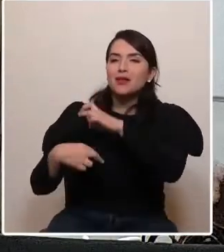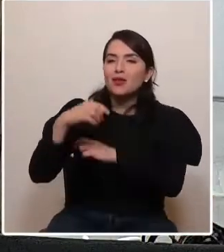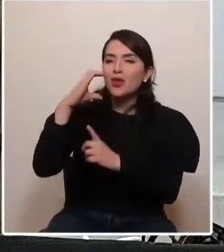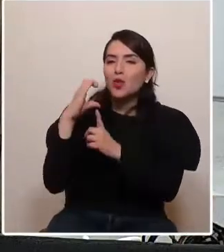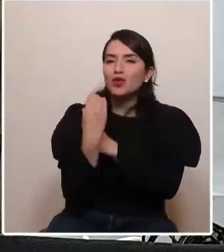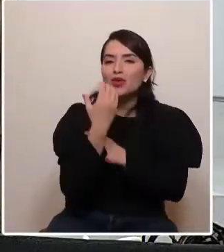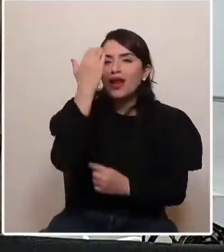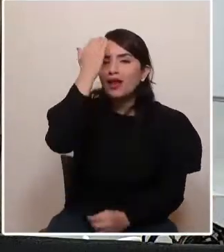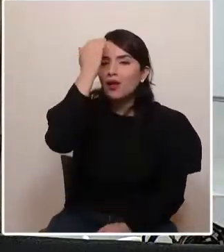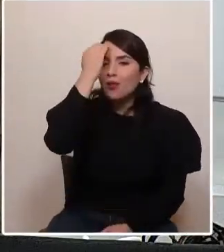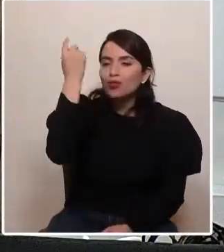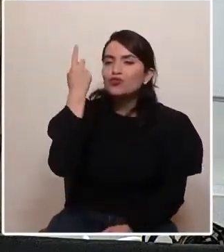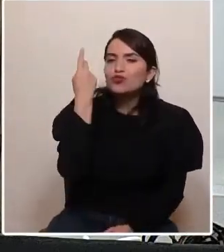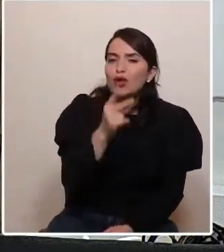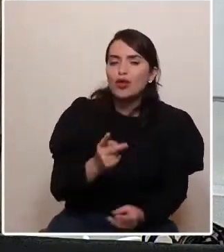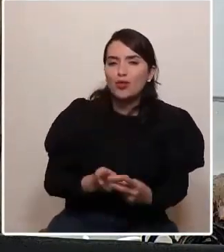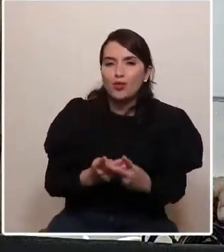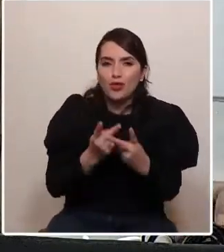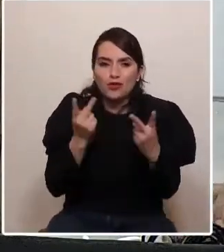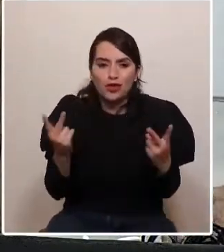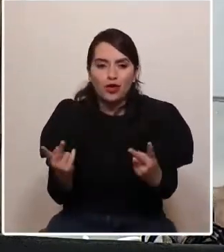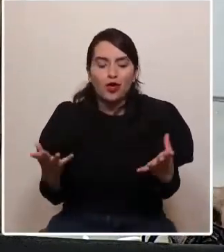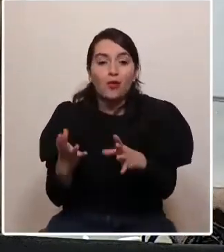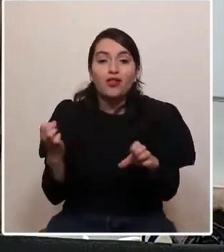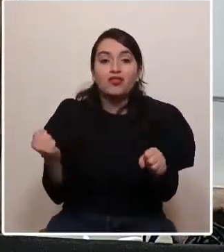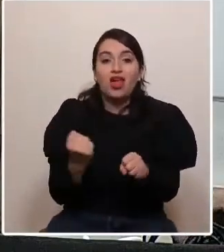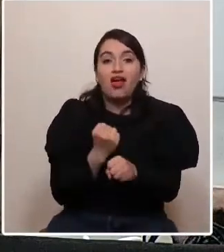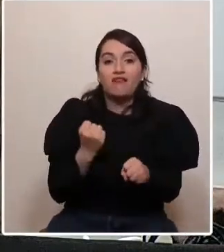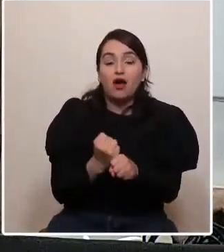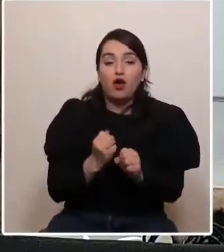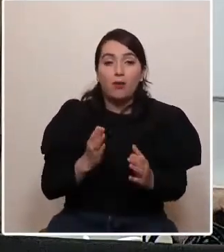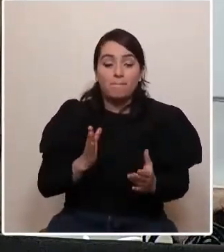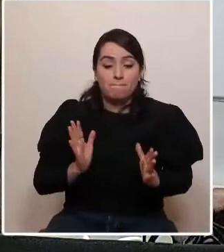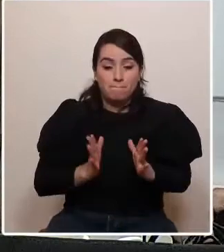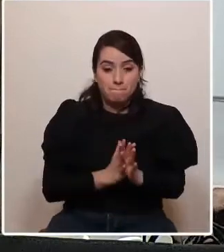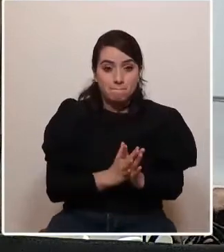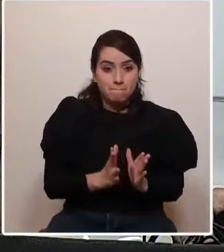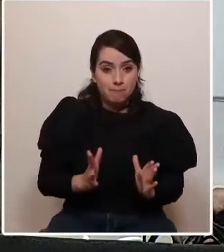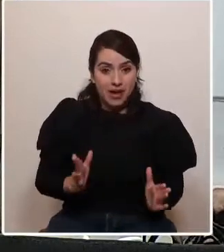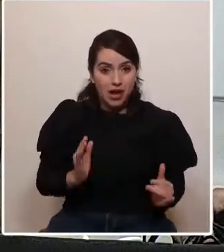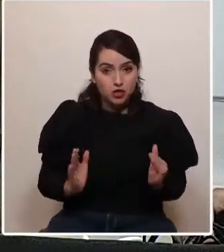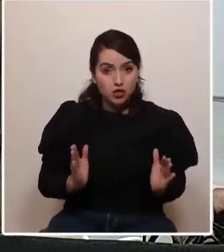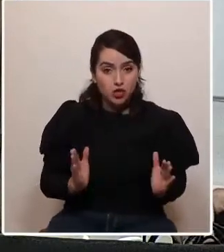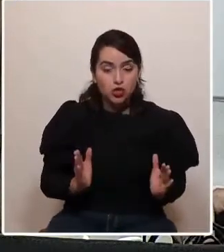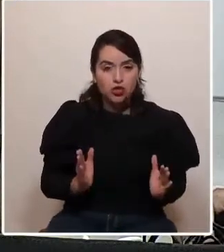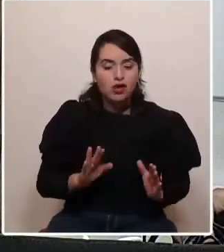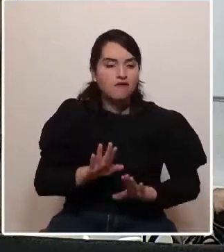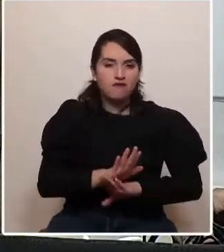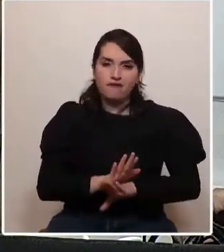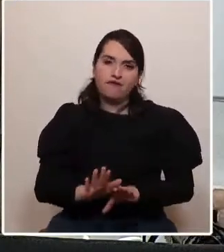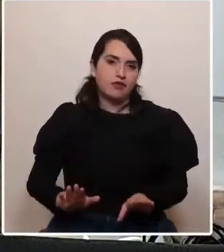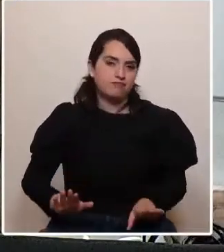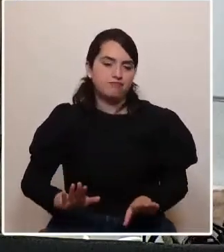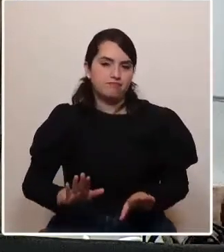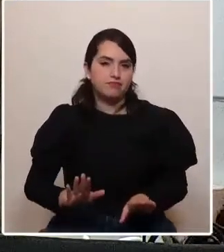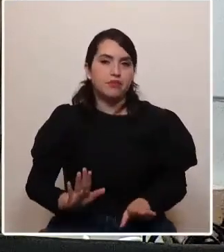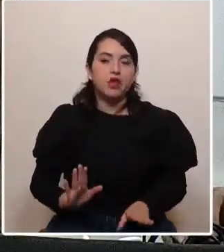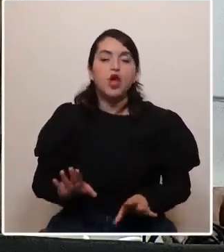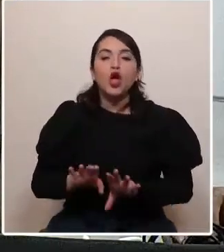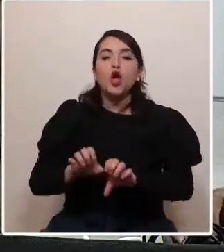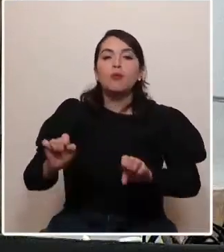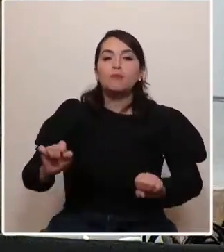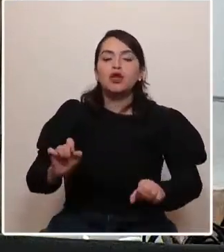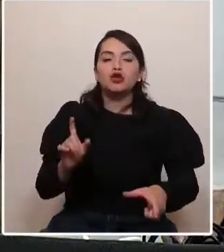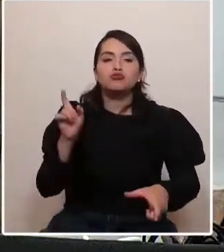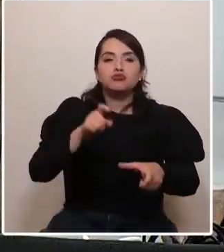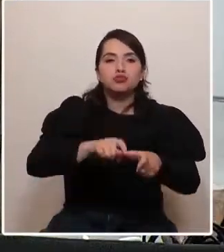dominio público, tales como las obras cuyo plazo de protección haya finalizado, que es, según los convenios suscritos por Chile